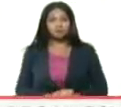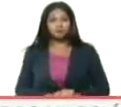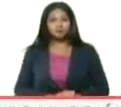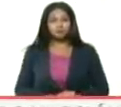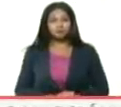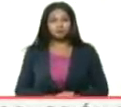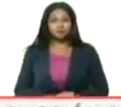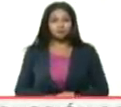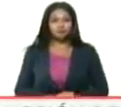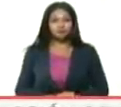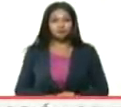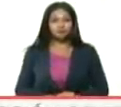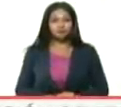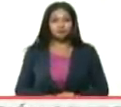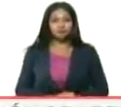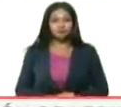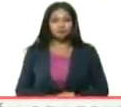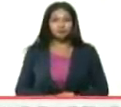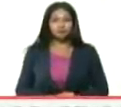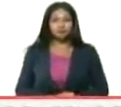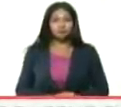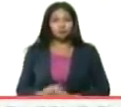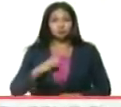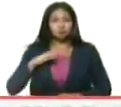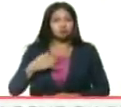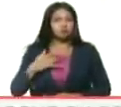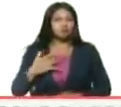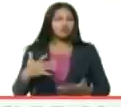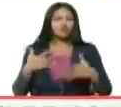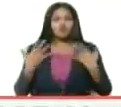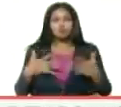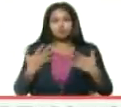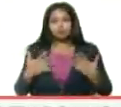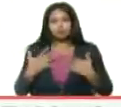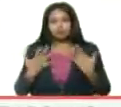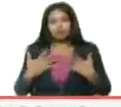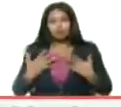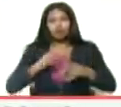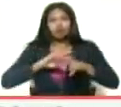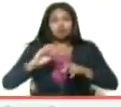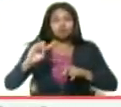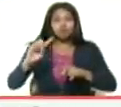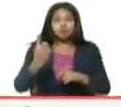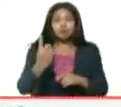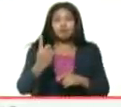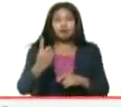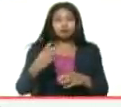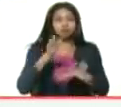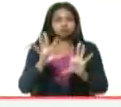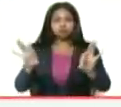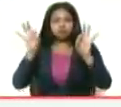Y estamos muy contentos de los primeros éxitos